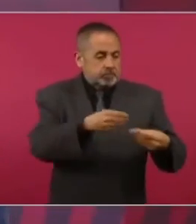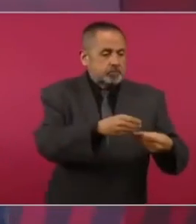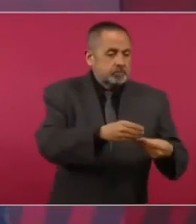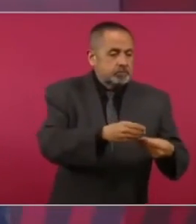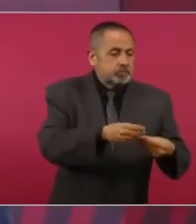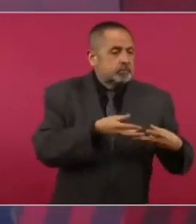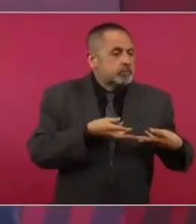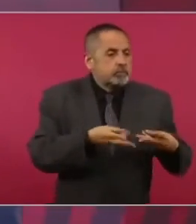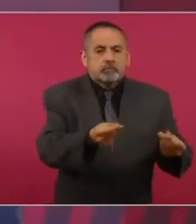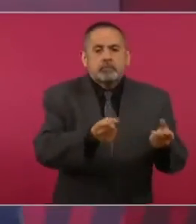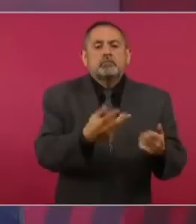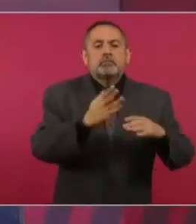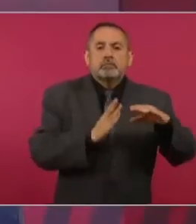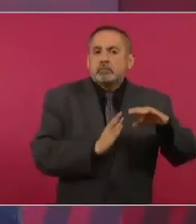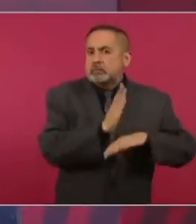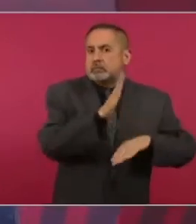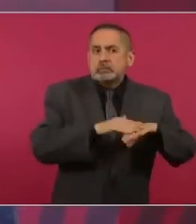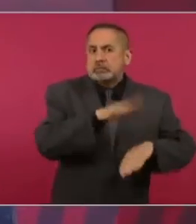final.